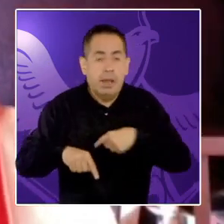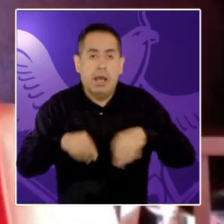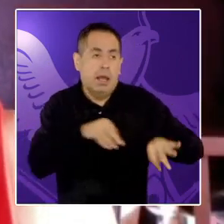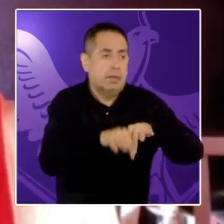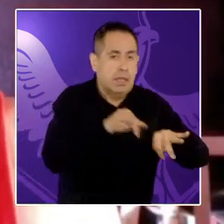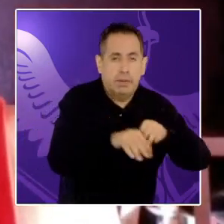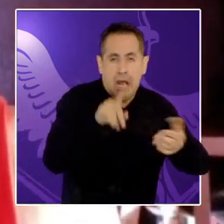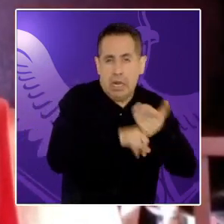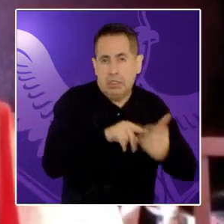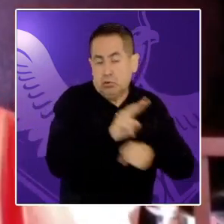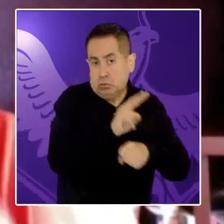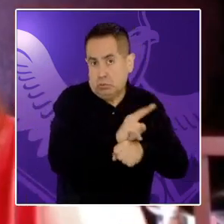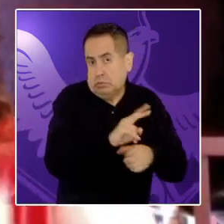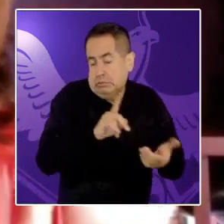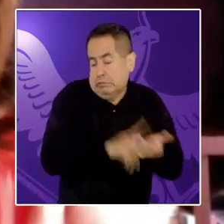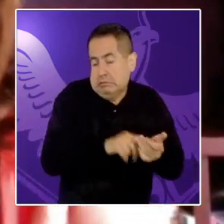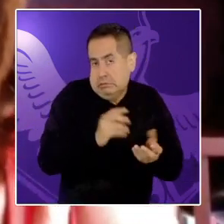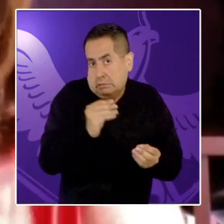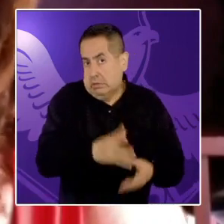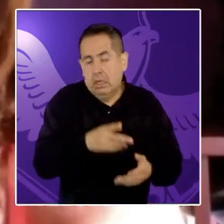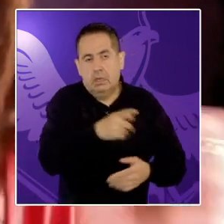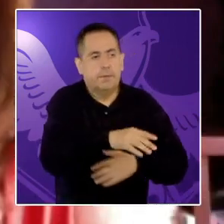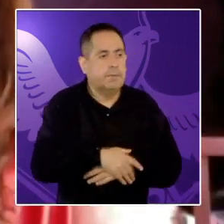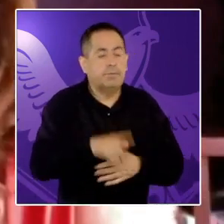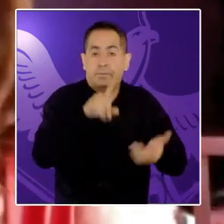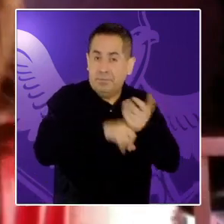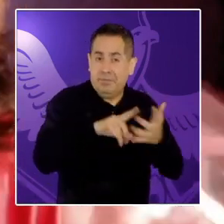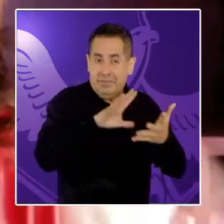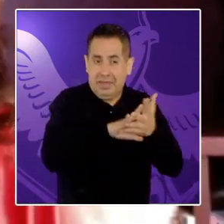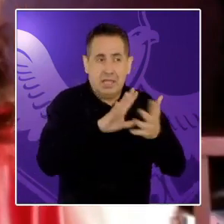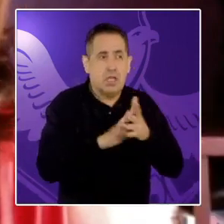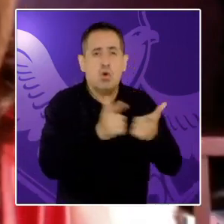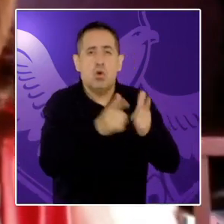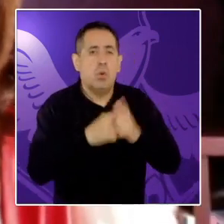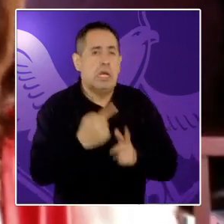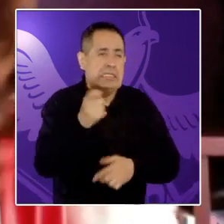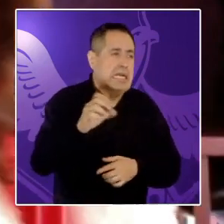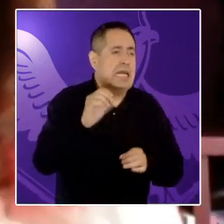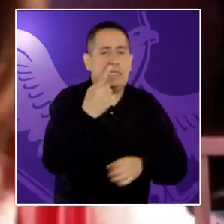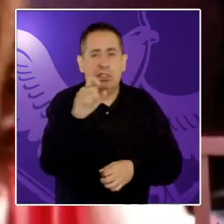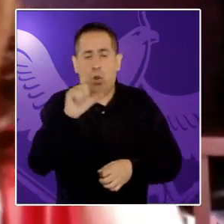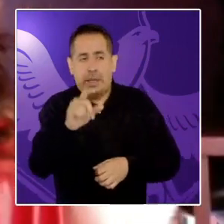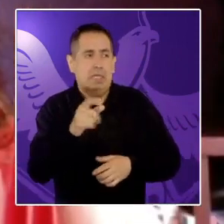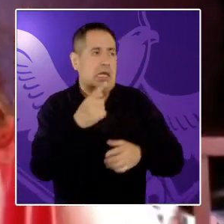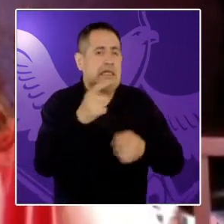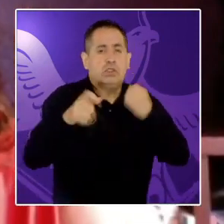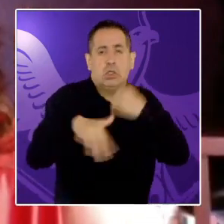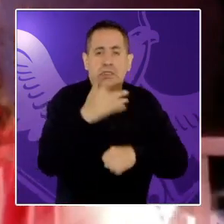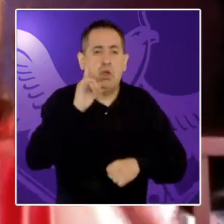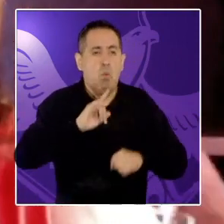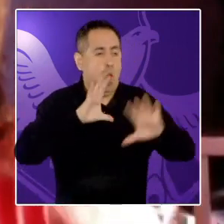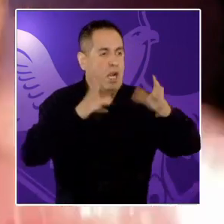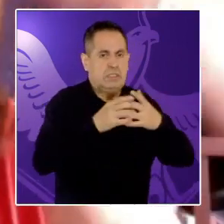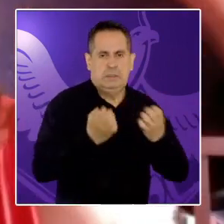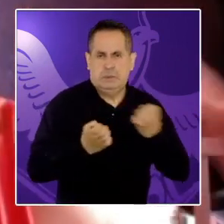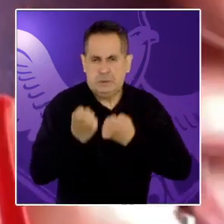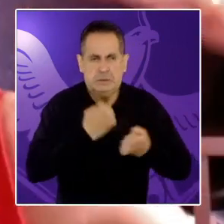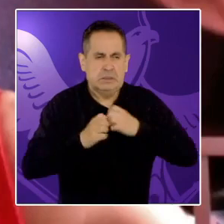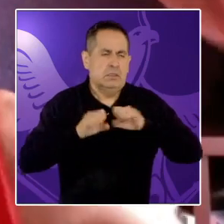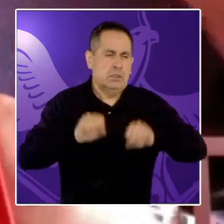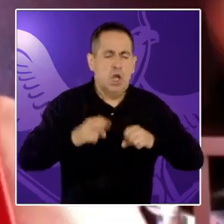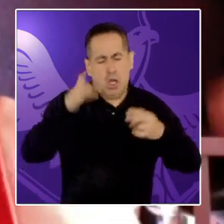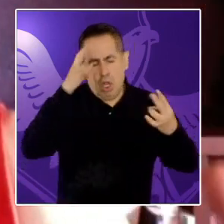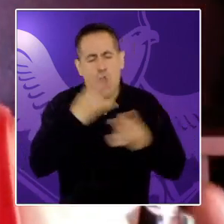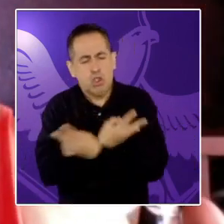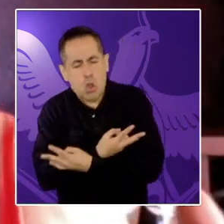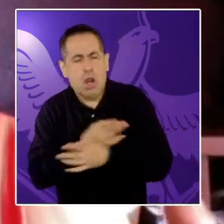en los hospitales, las personas que trabajan en el subsistema siguen trabajando y nos consta que muchísimo. En la cárcel hay grupos de 100,